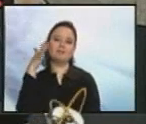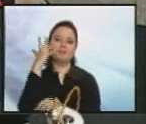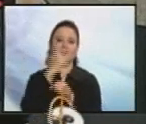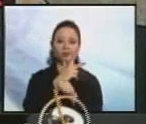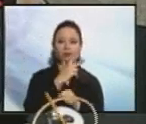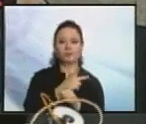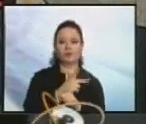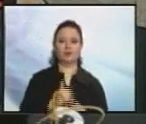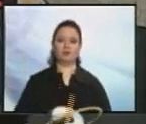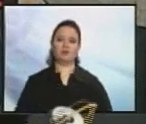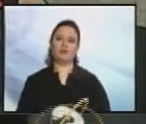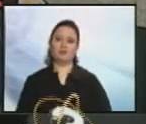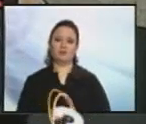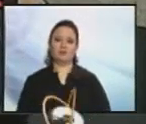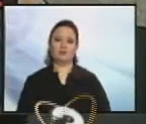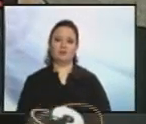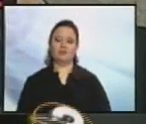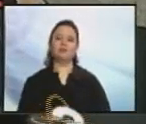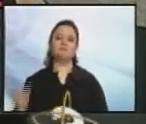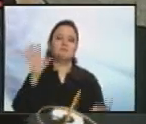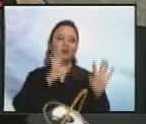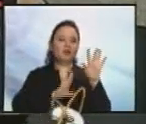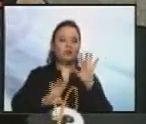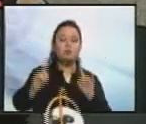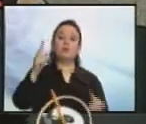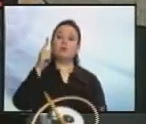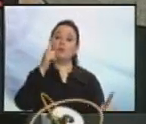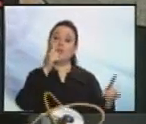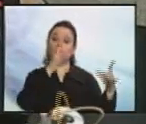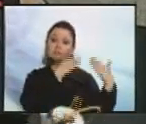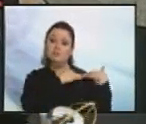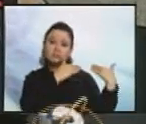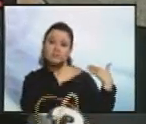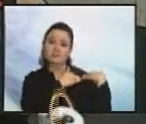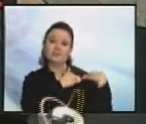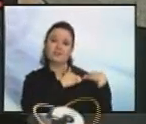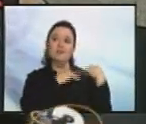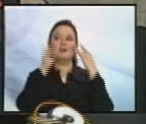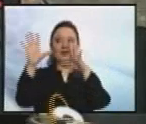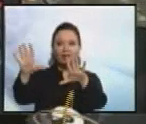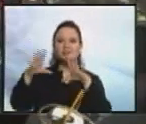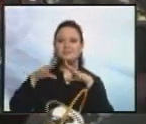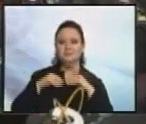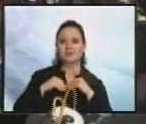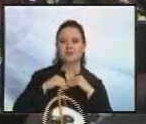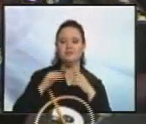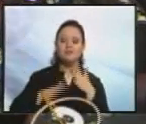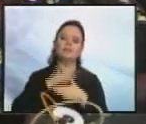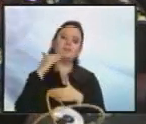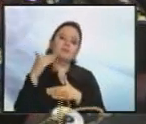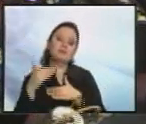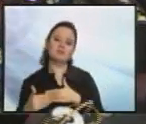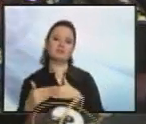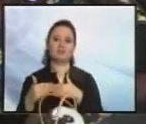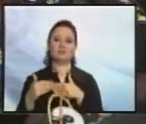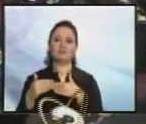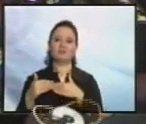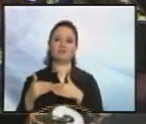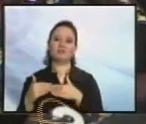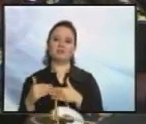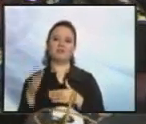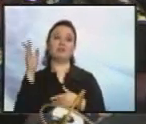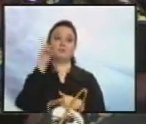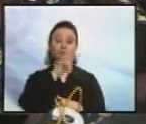Guatemala. Si algún compromiso tendría que asumir frente a